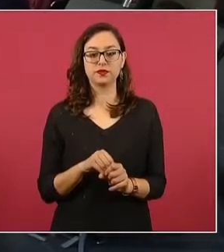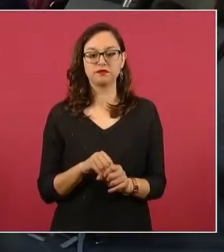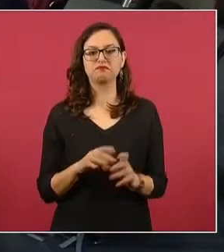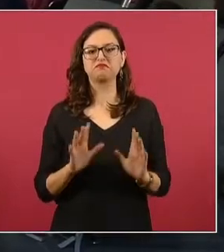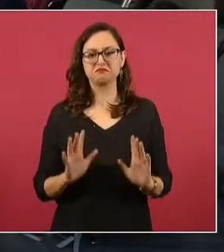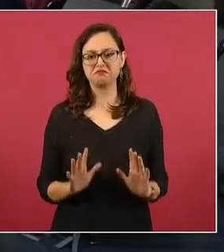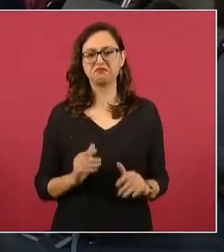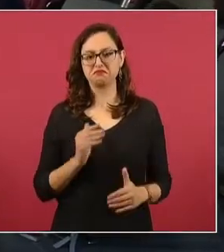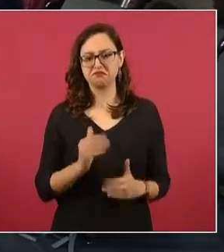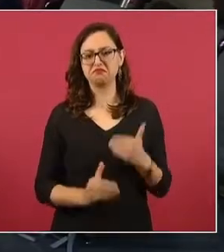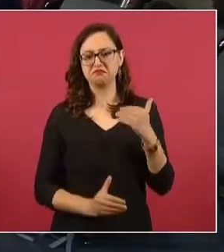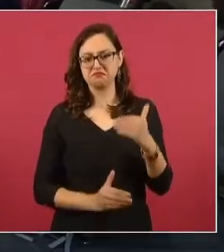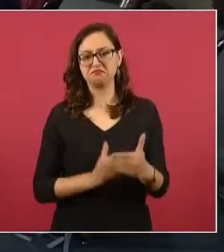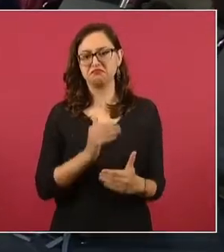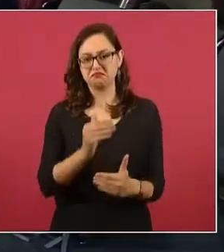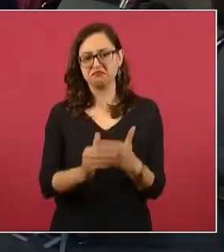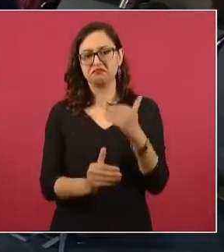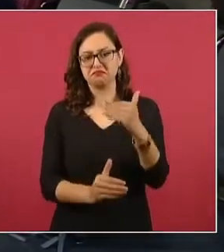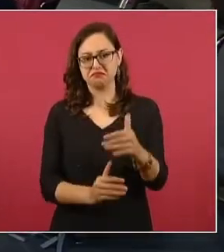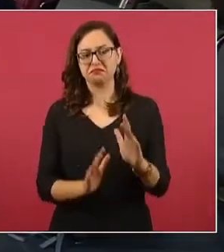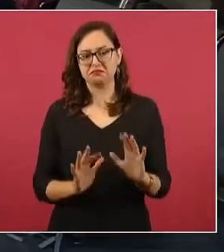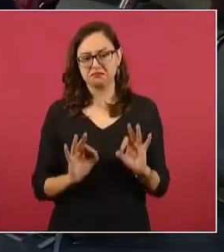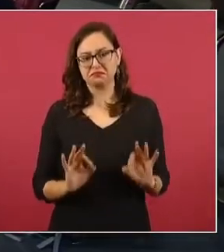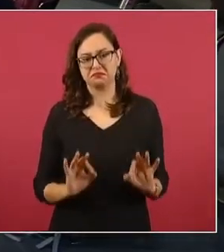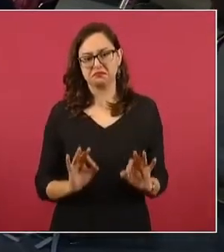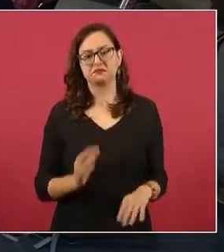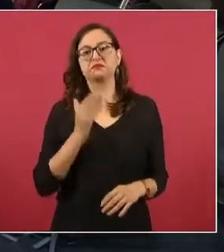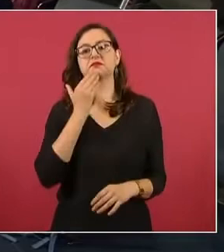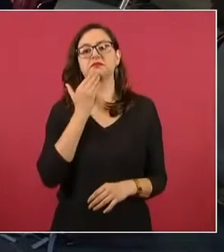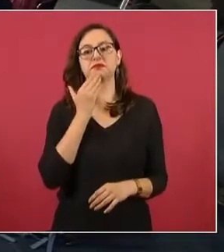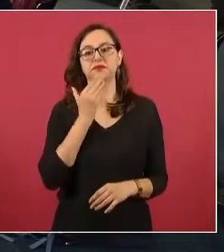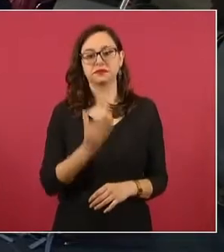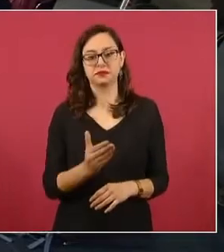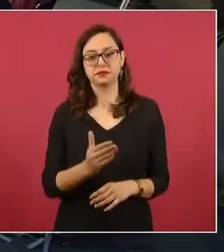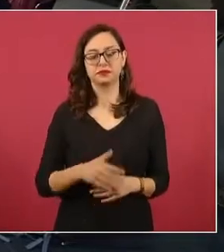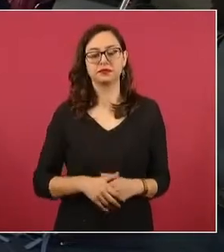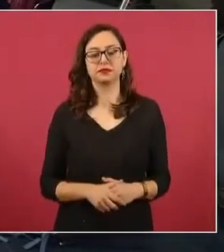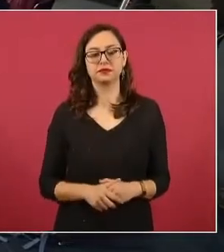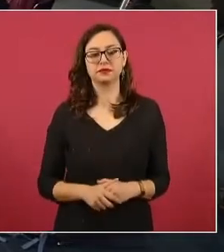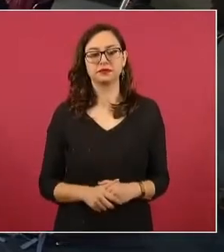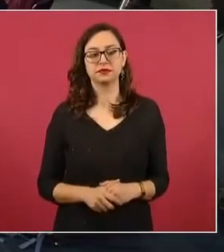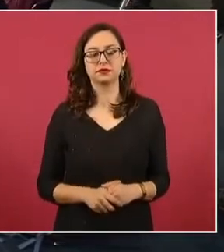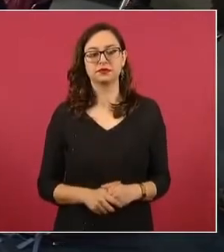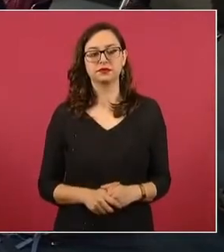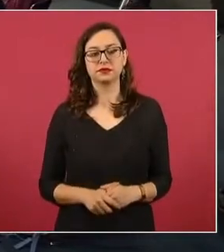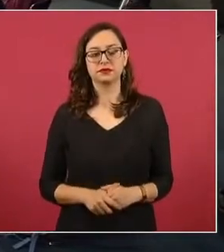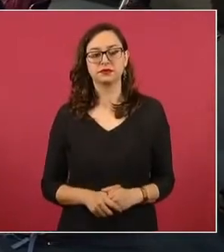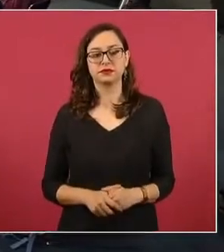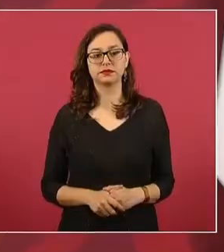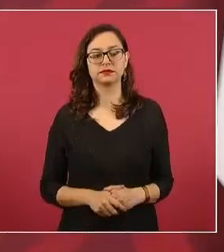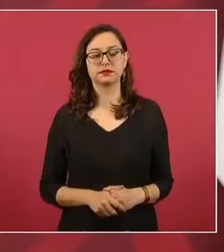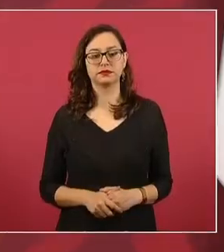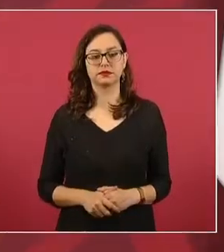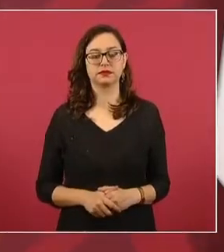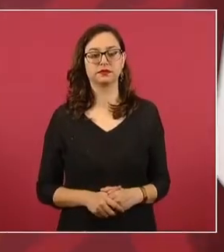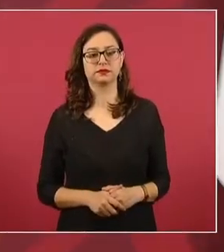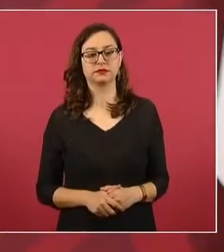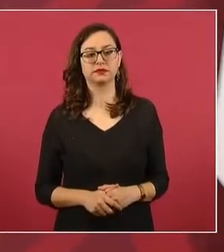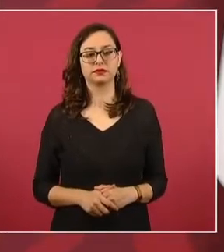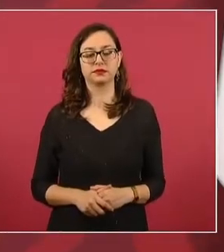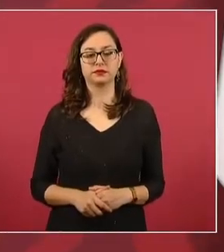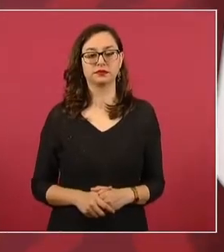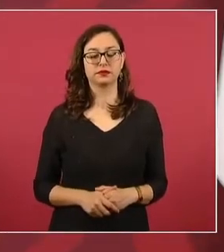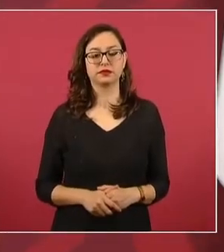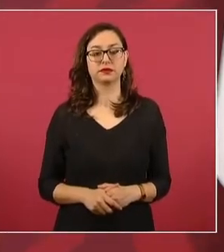Ahí vamos bien. Luego está autorizado el mejoramiento de la vía